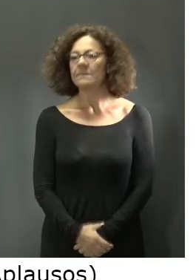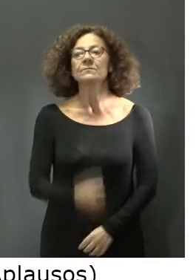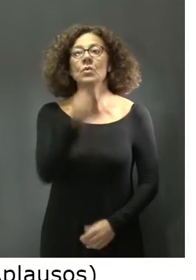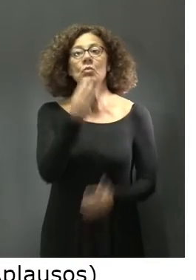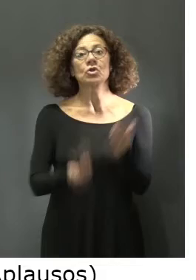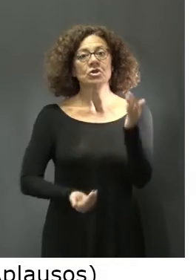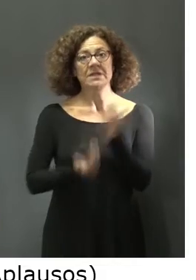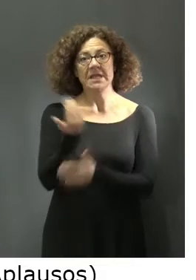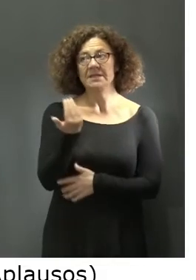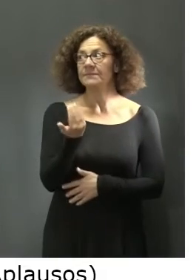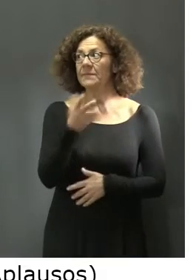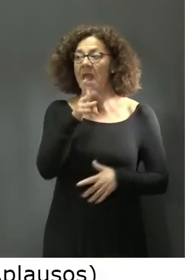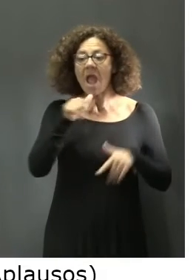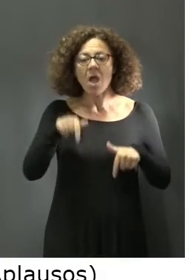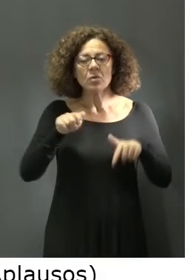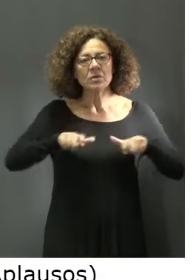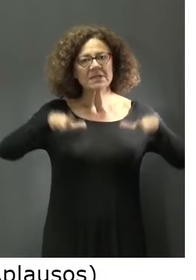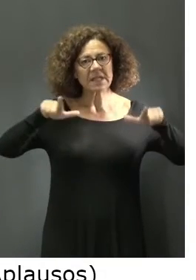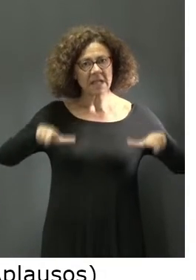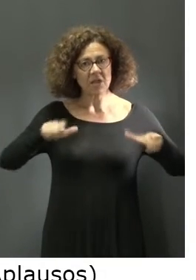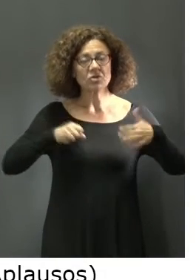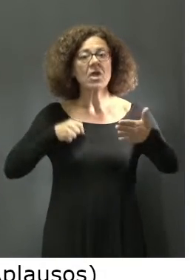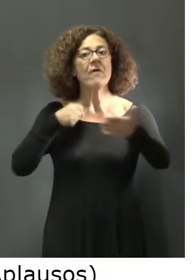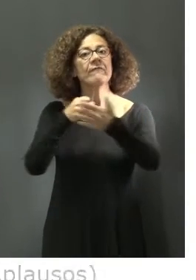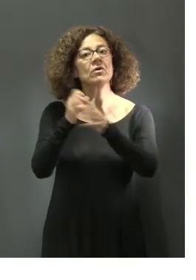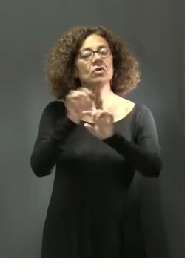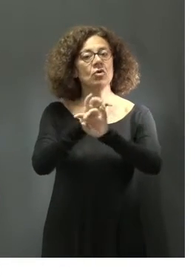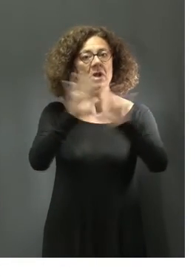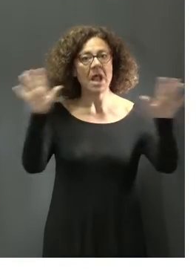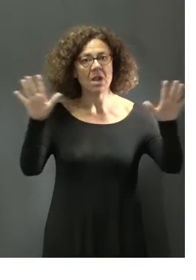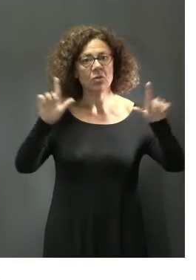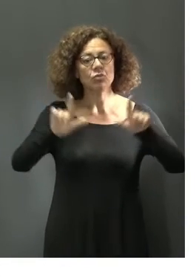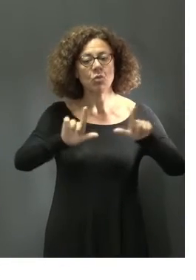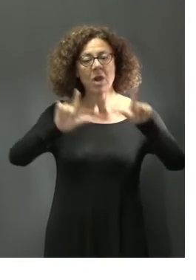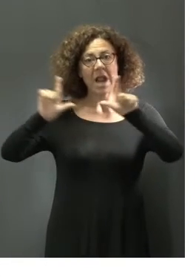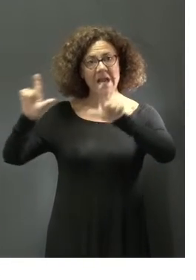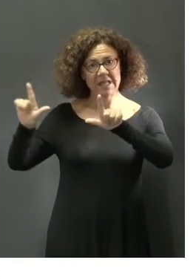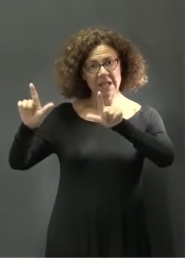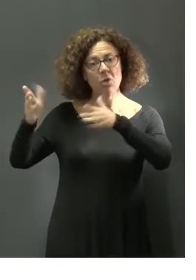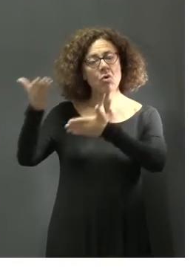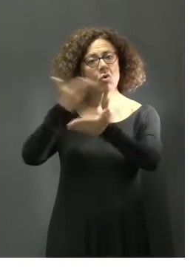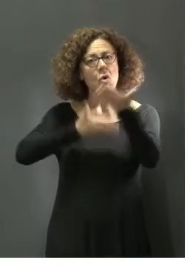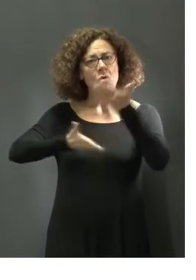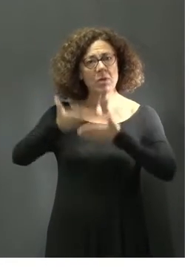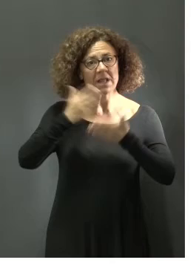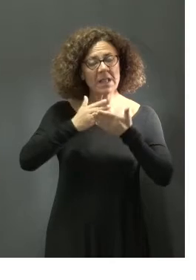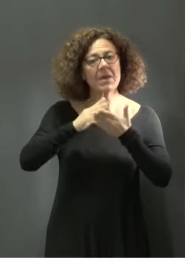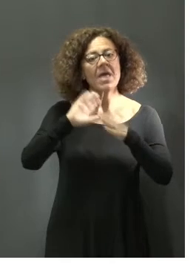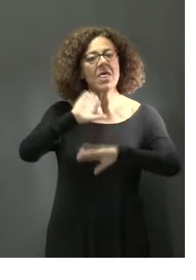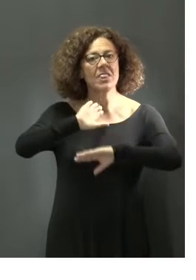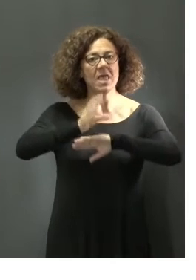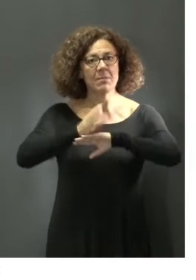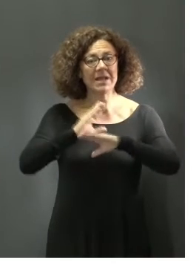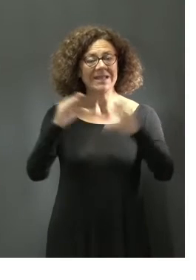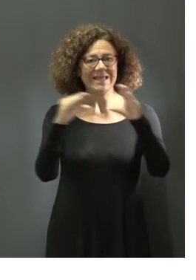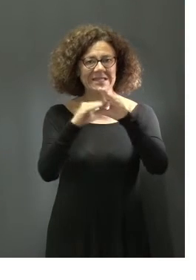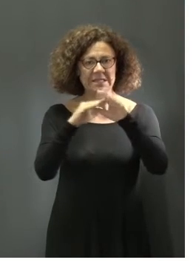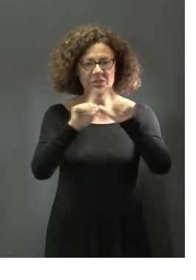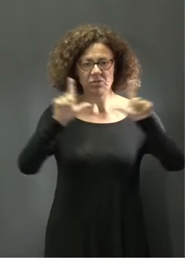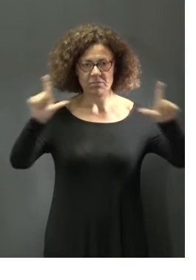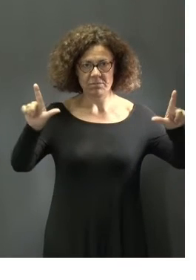Buenos días. Estamos en un escenario de fondo claro con un cartel corporativo CEAPAT inserso en el